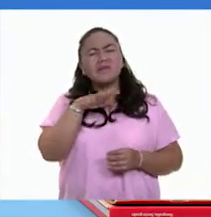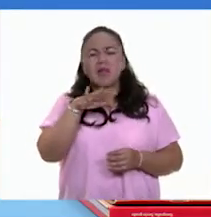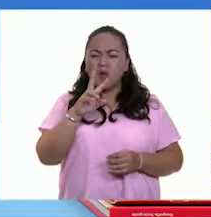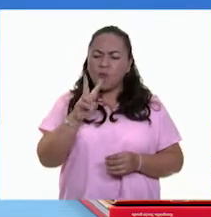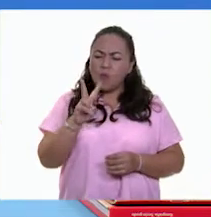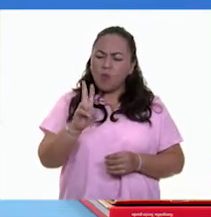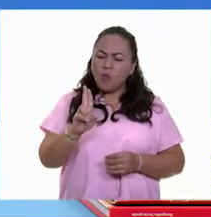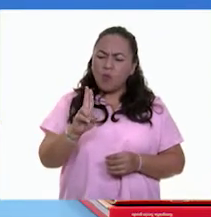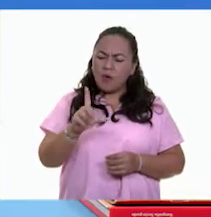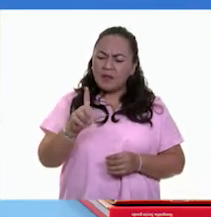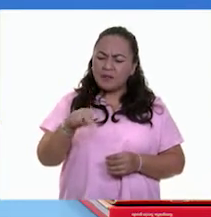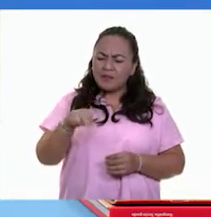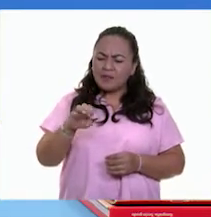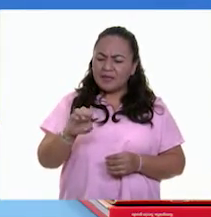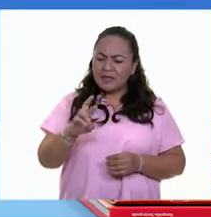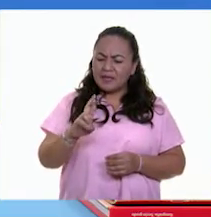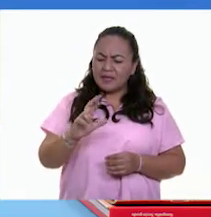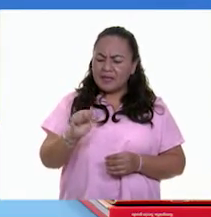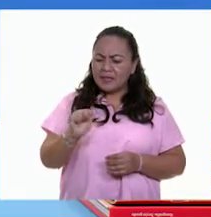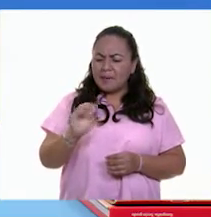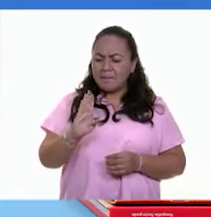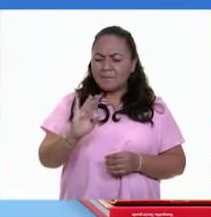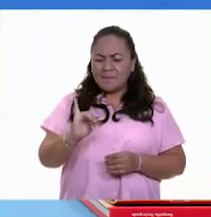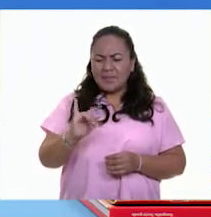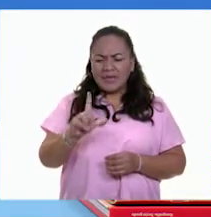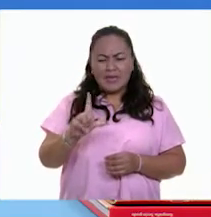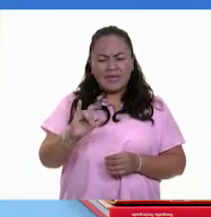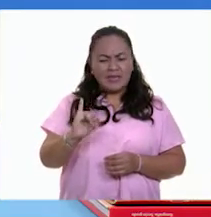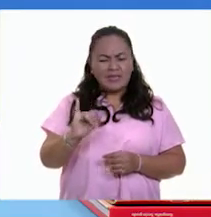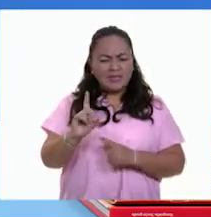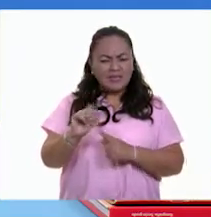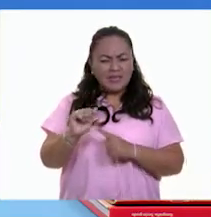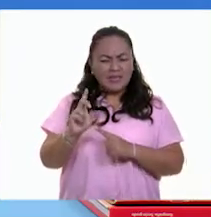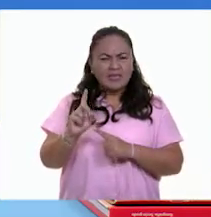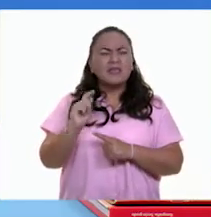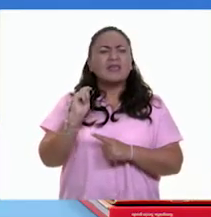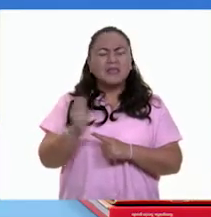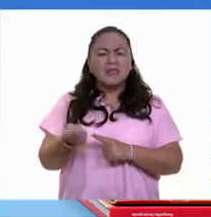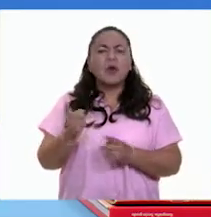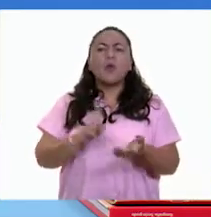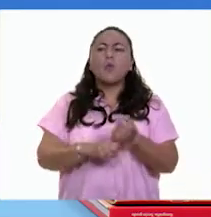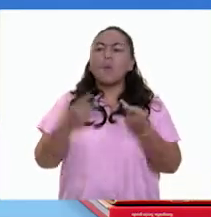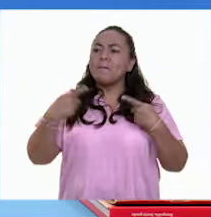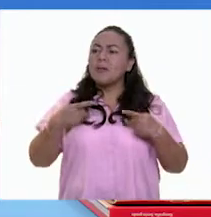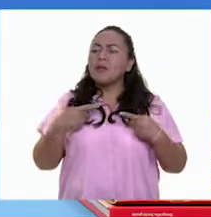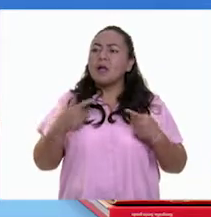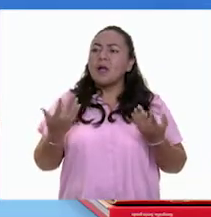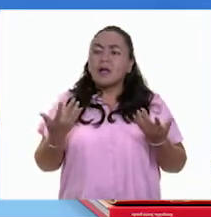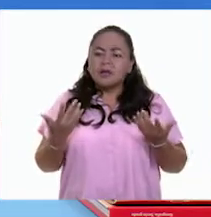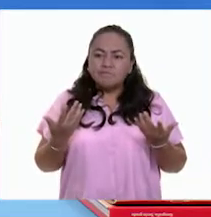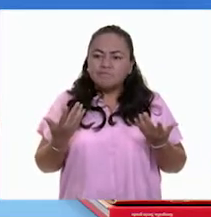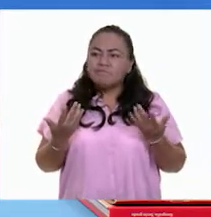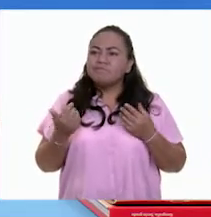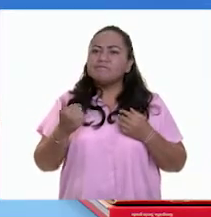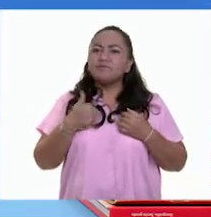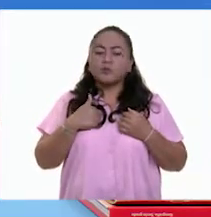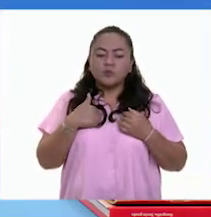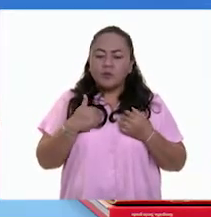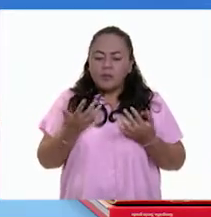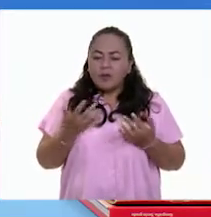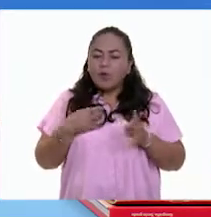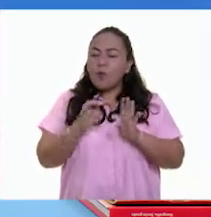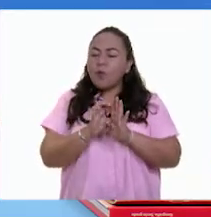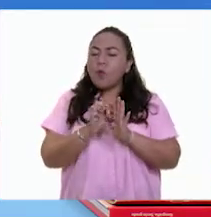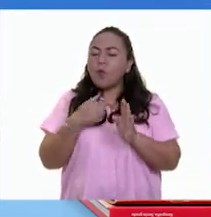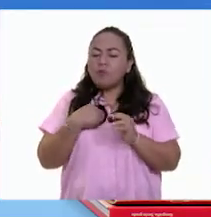vulnerabilidad. Uh-huh. Y es cuando las personas se encuentran como en desventaja o no cuentan con recursos para